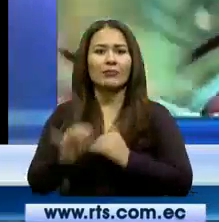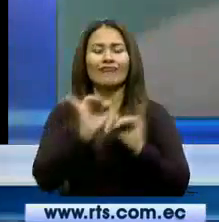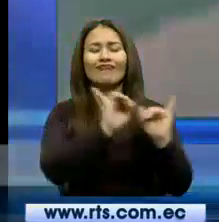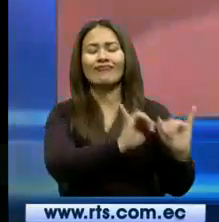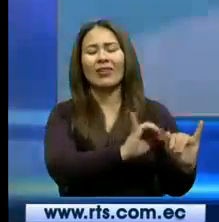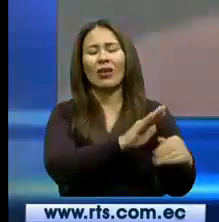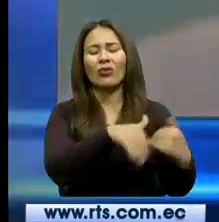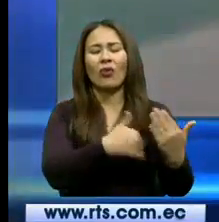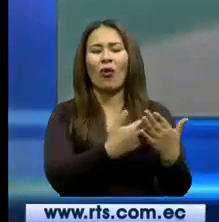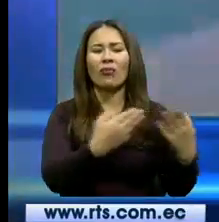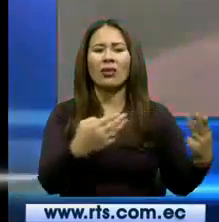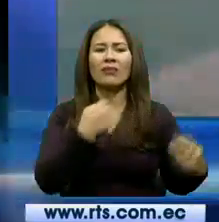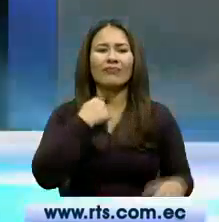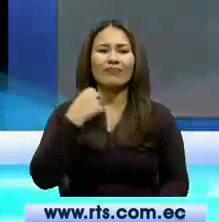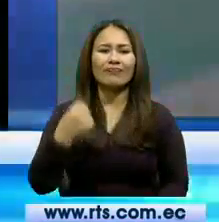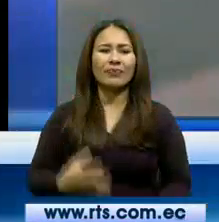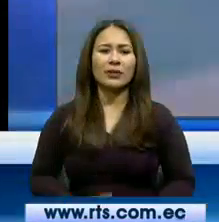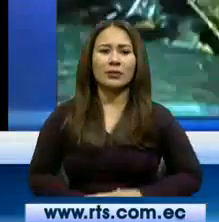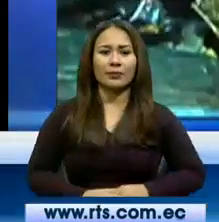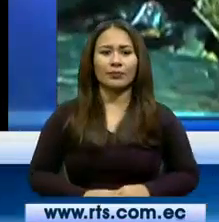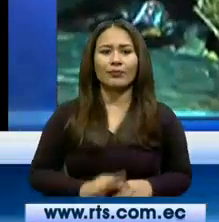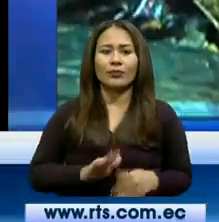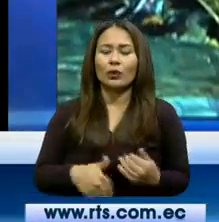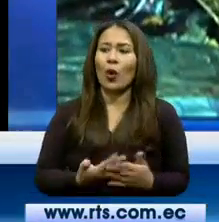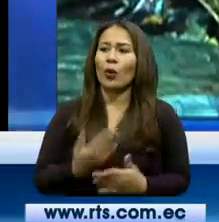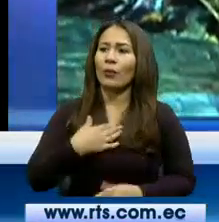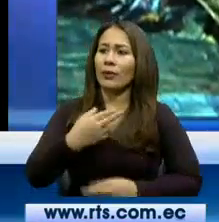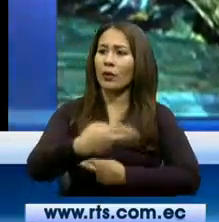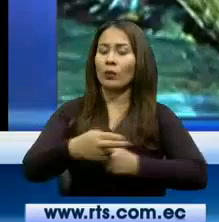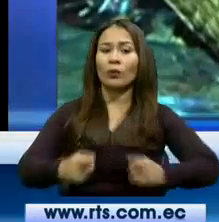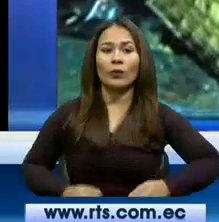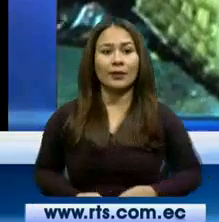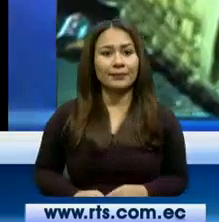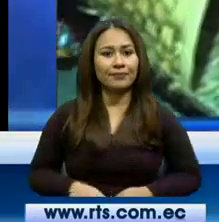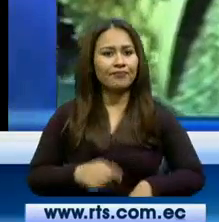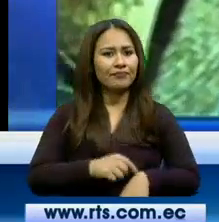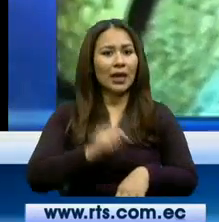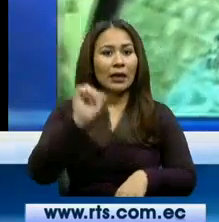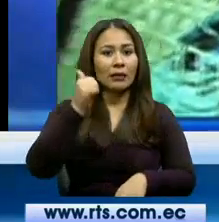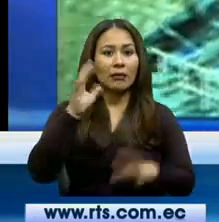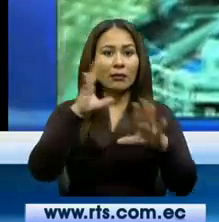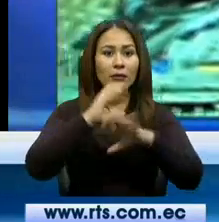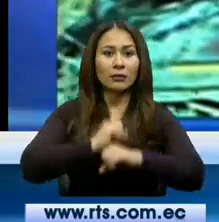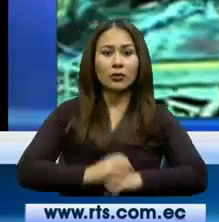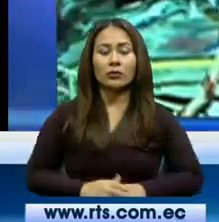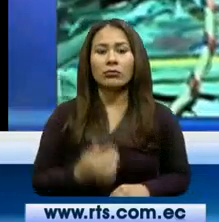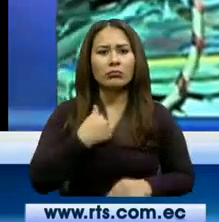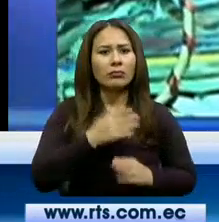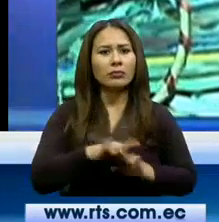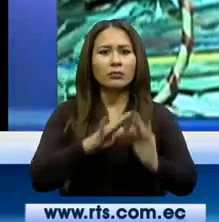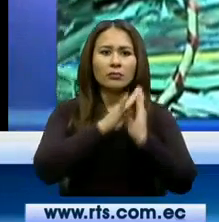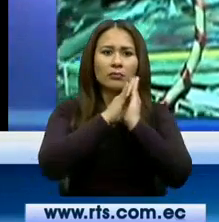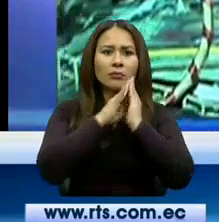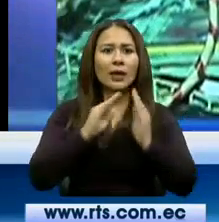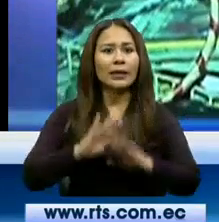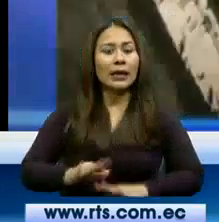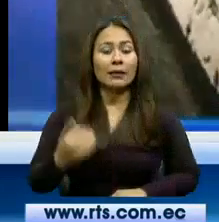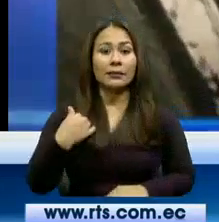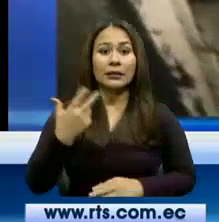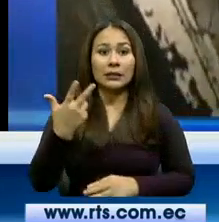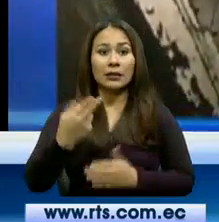quemó todo porque todo además cayó todo mi cuarto como ayer a las diez de la noche era yo estaba acostada con mis tres hijos y